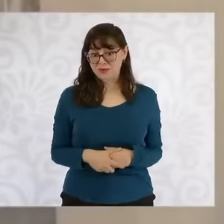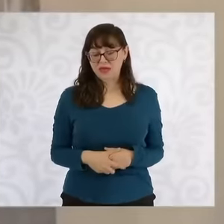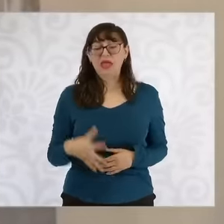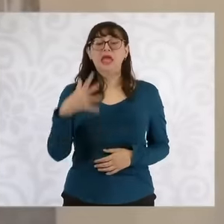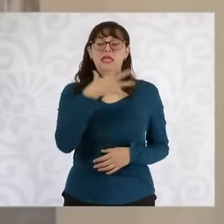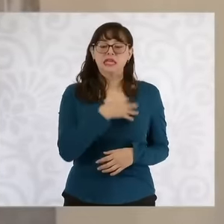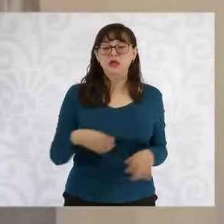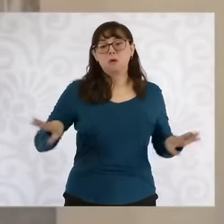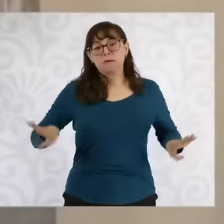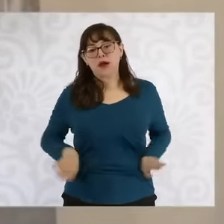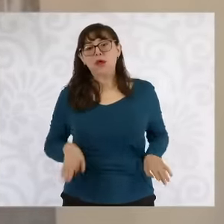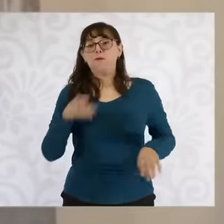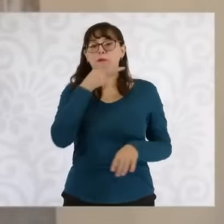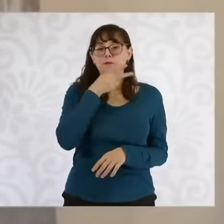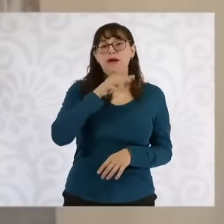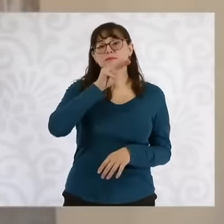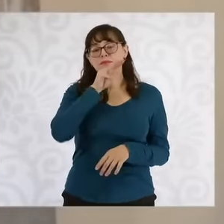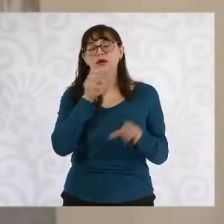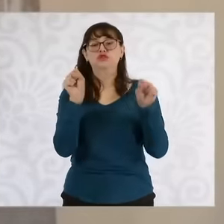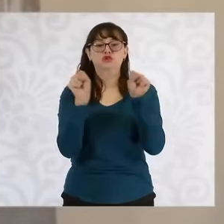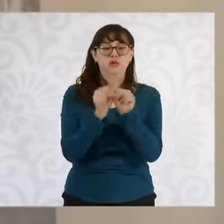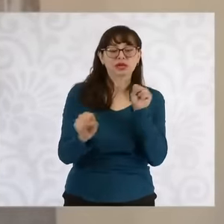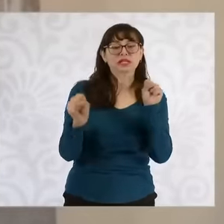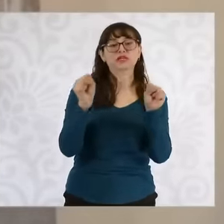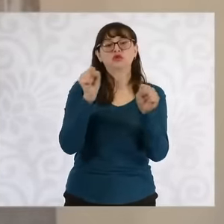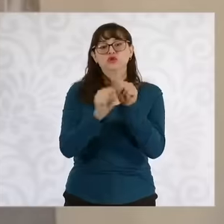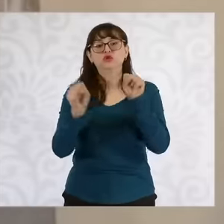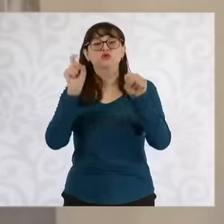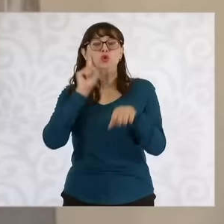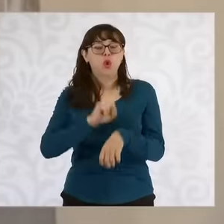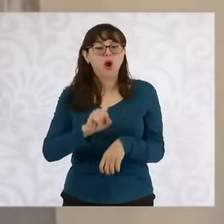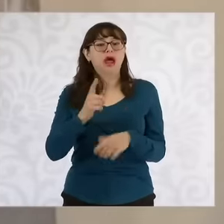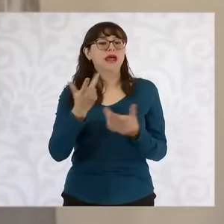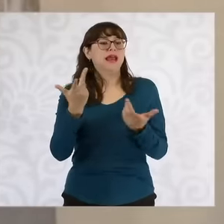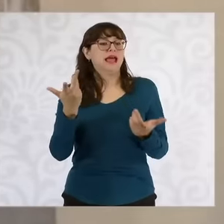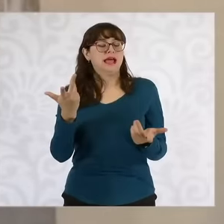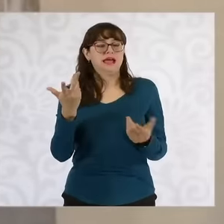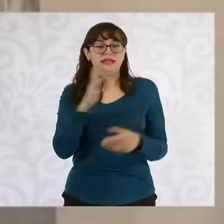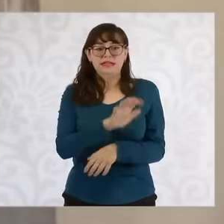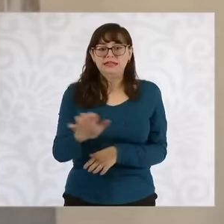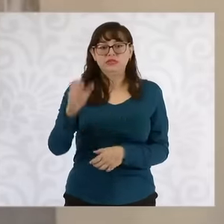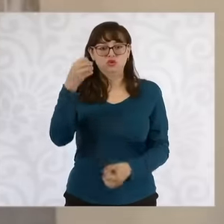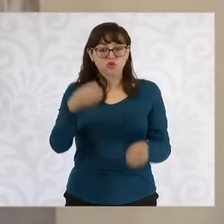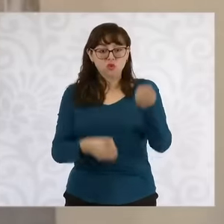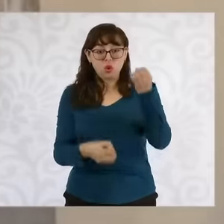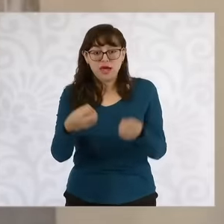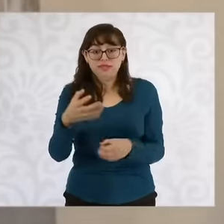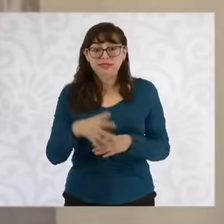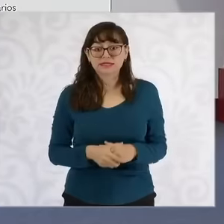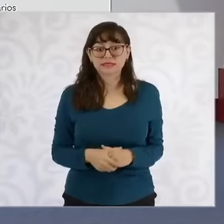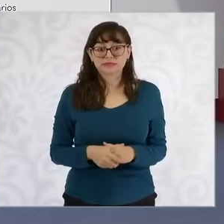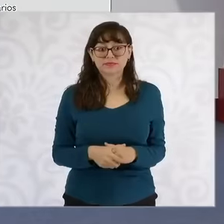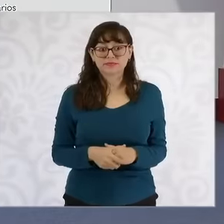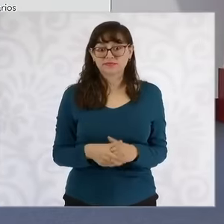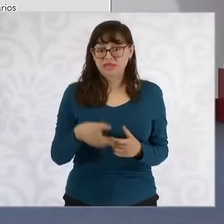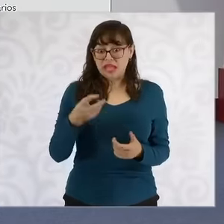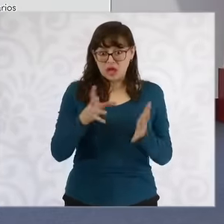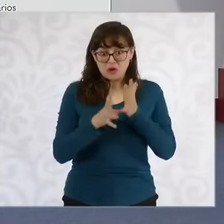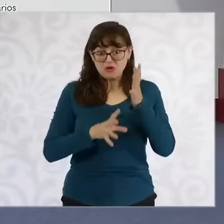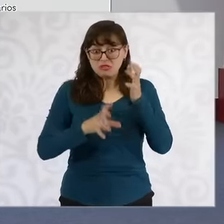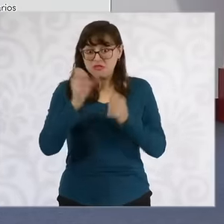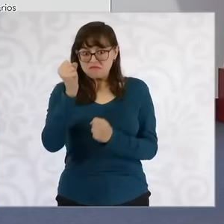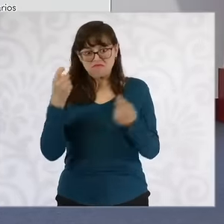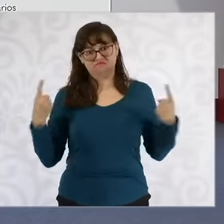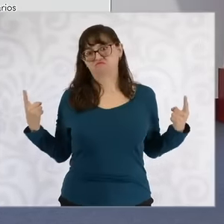Hijos, parejas, papás, sobrinos, tíos, cuñados y hasta suegras de al menos 500 jueces. Desvirtúan facultad constitucional.